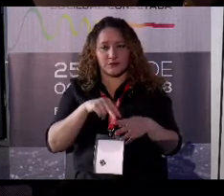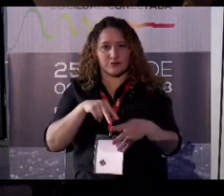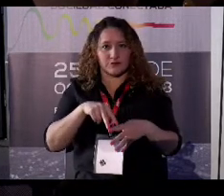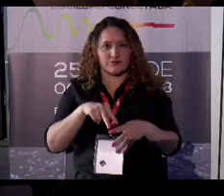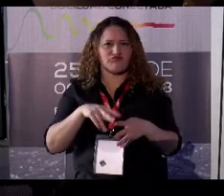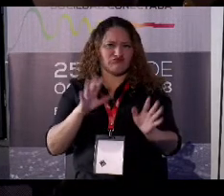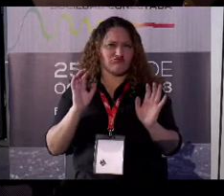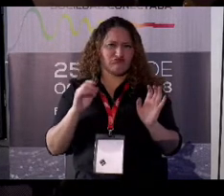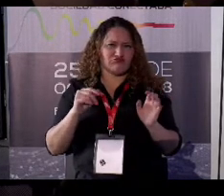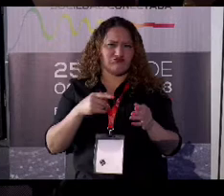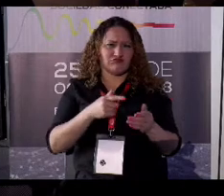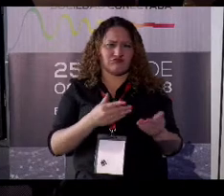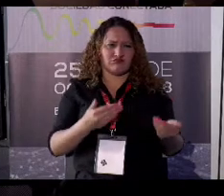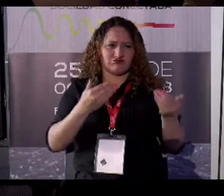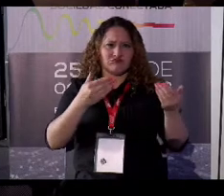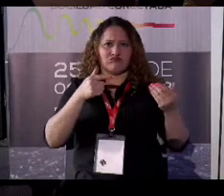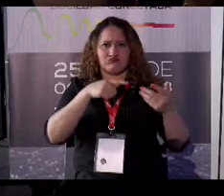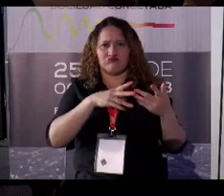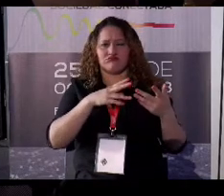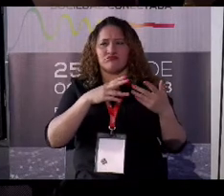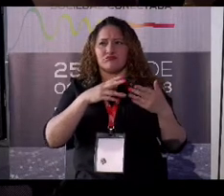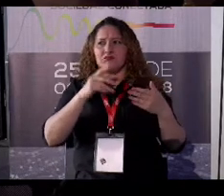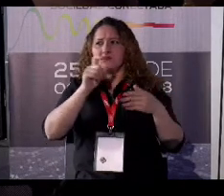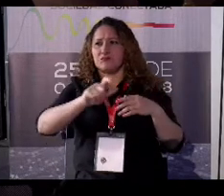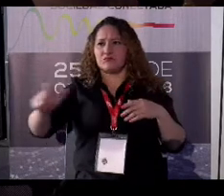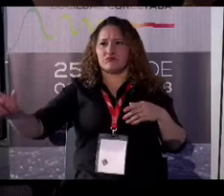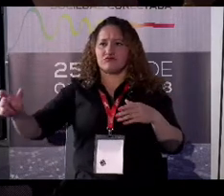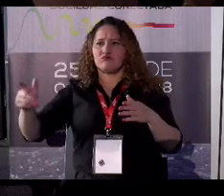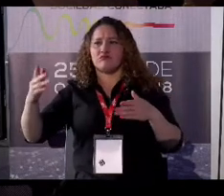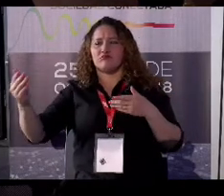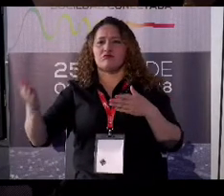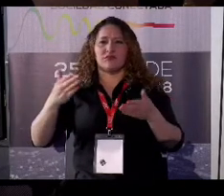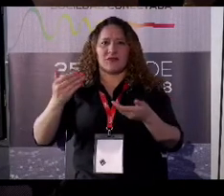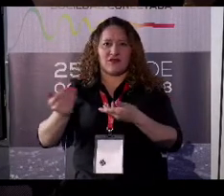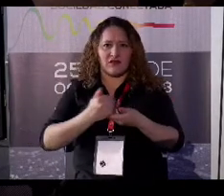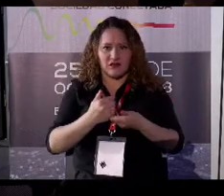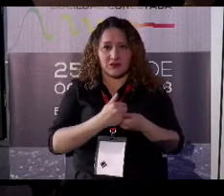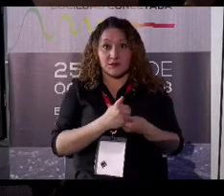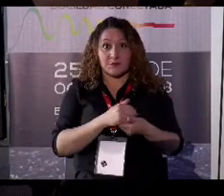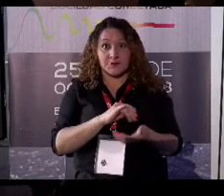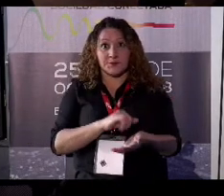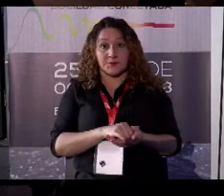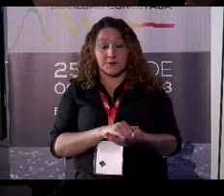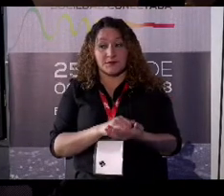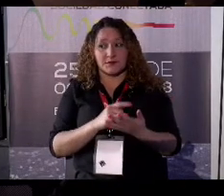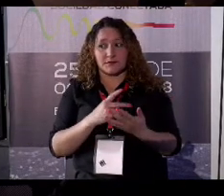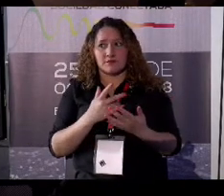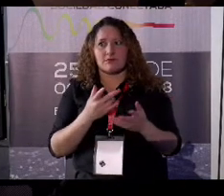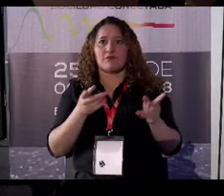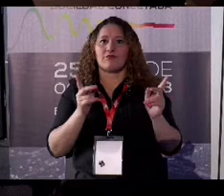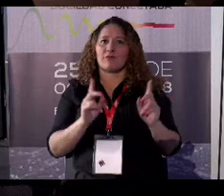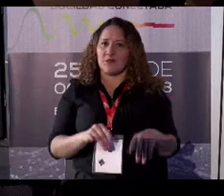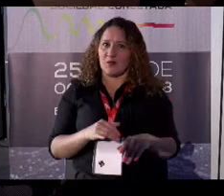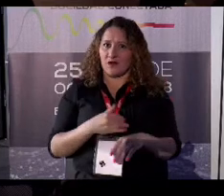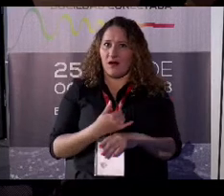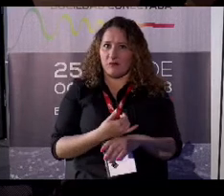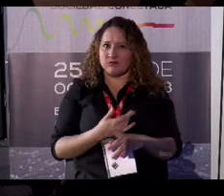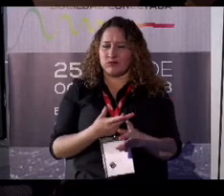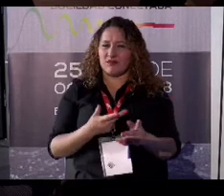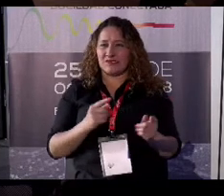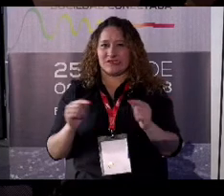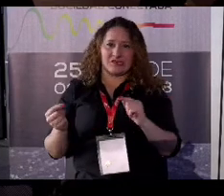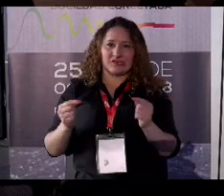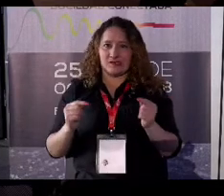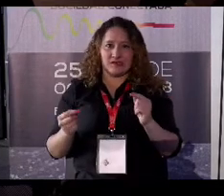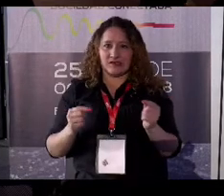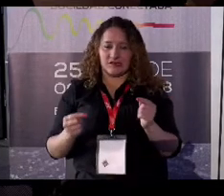van a llevar el beneficio a sus consumidores, a sus clientes. Ahora, ahí hay también una serie de controversias que